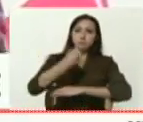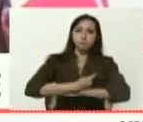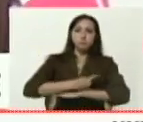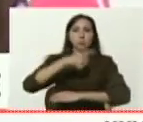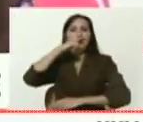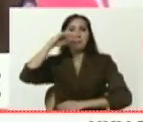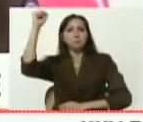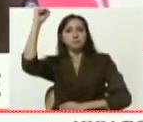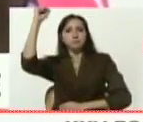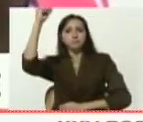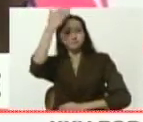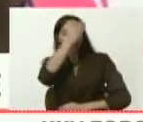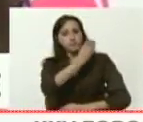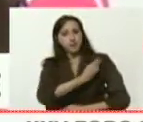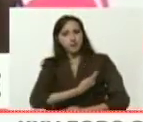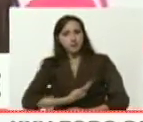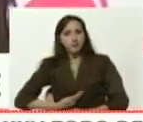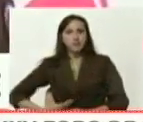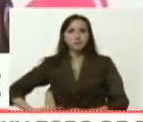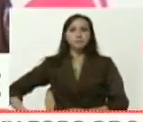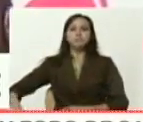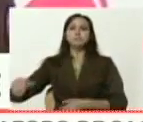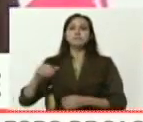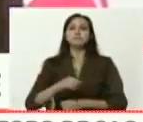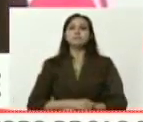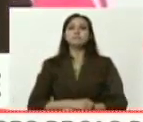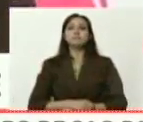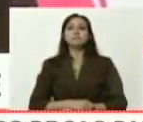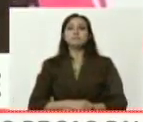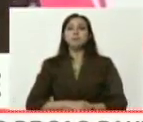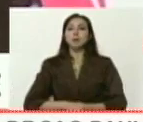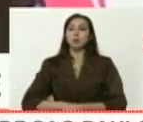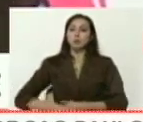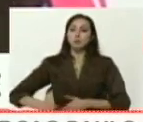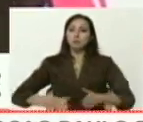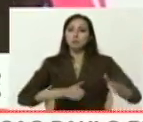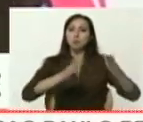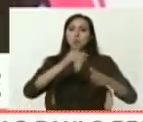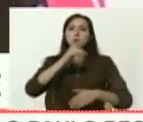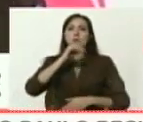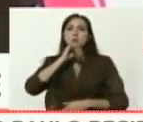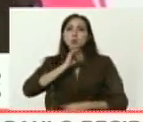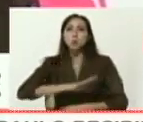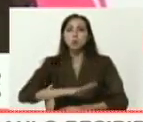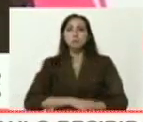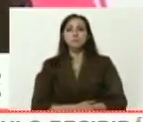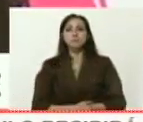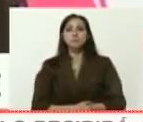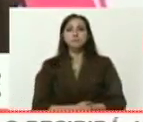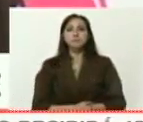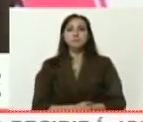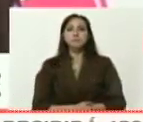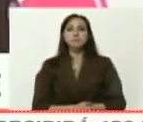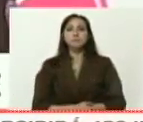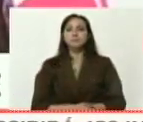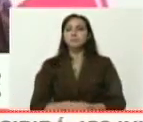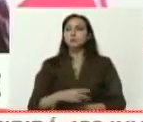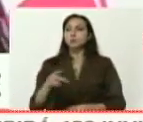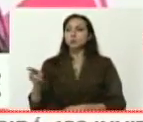Moro, conductor de victoria. Su megáfono pasó a ser la fuerza de su